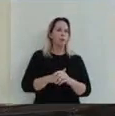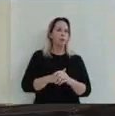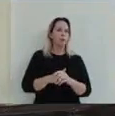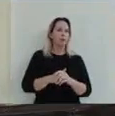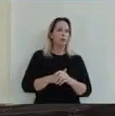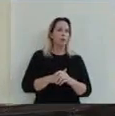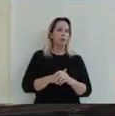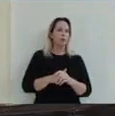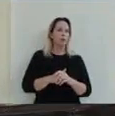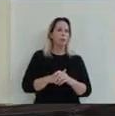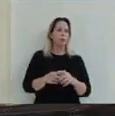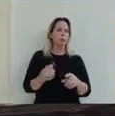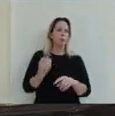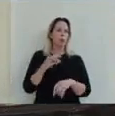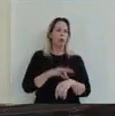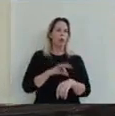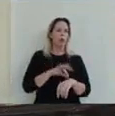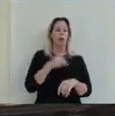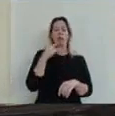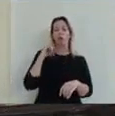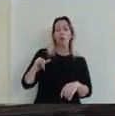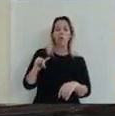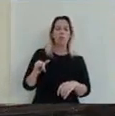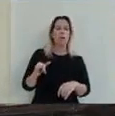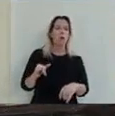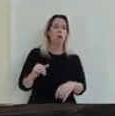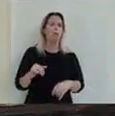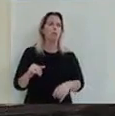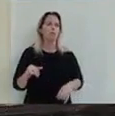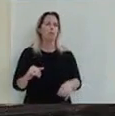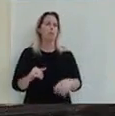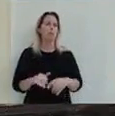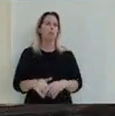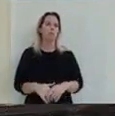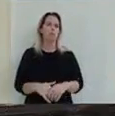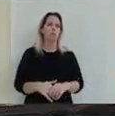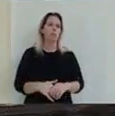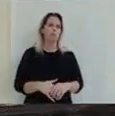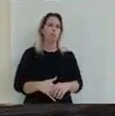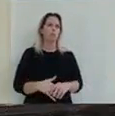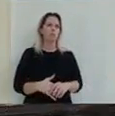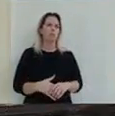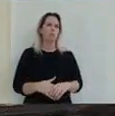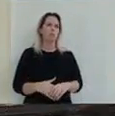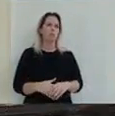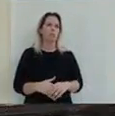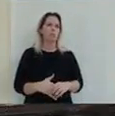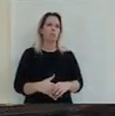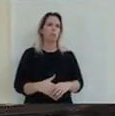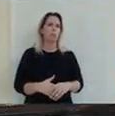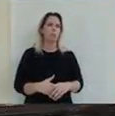Ferreira Adame que haga las denuncias pertinentes, si lo considera así, que utilicemos todas las instituciones del